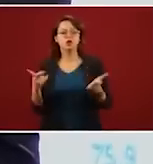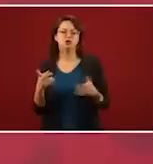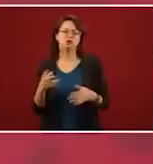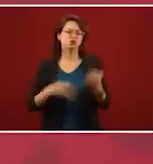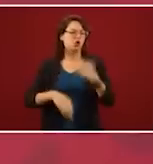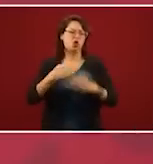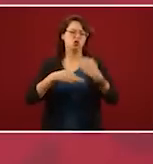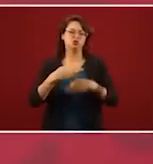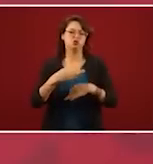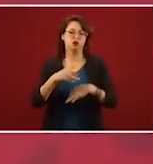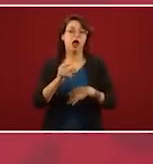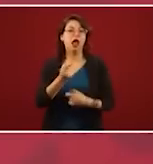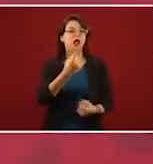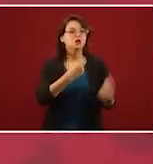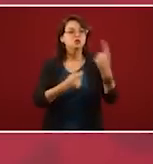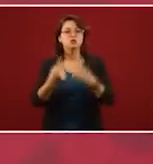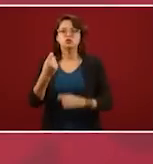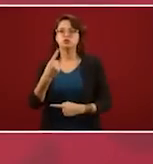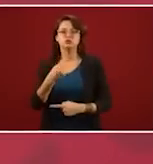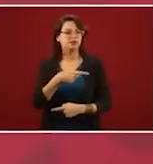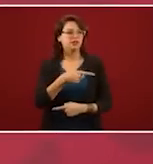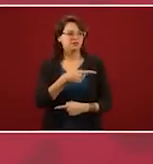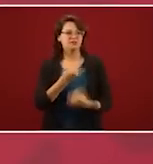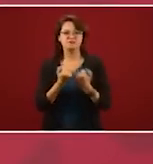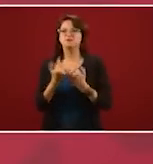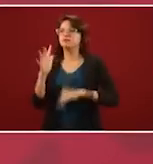presten, o sea, porque